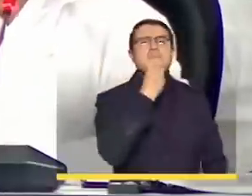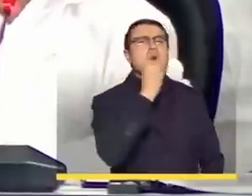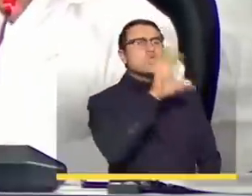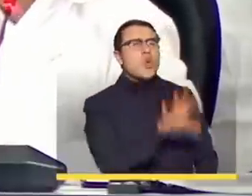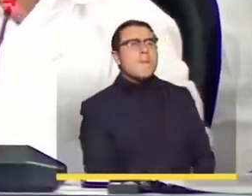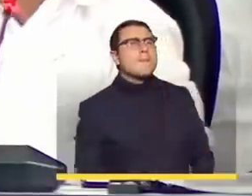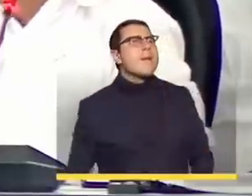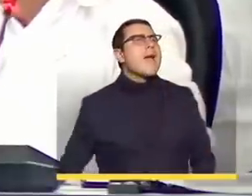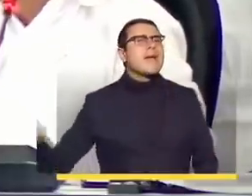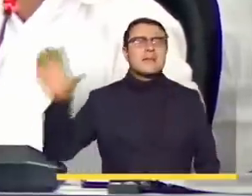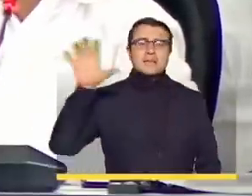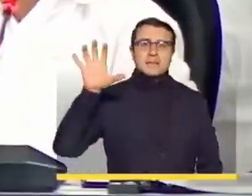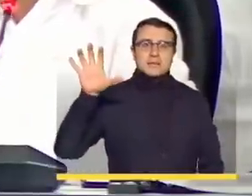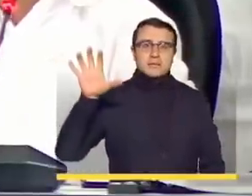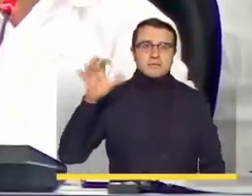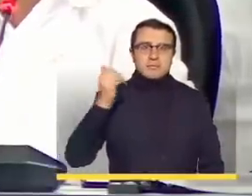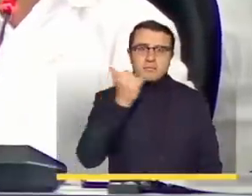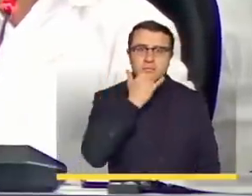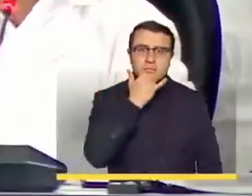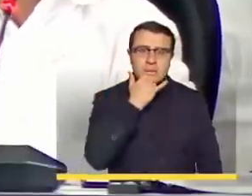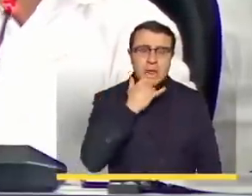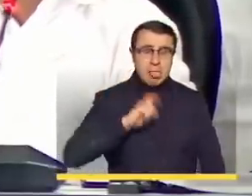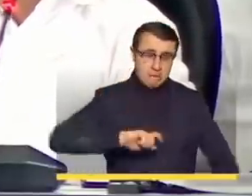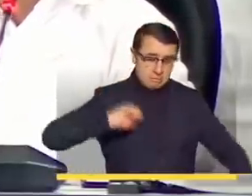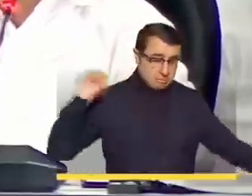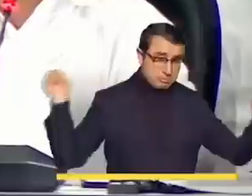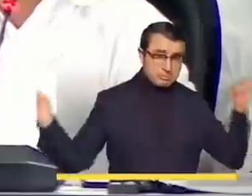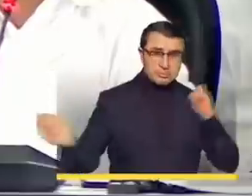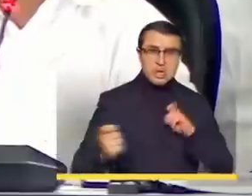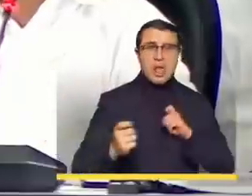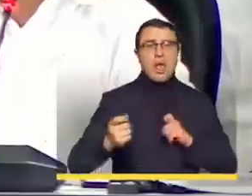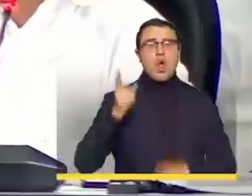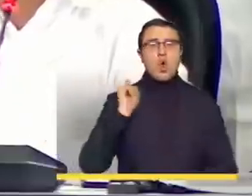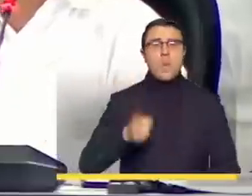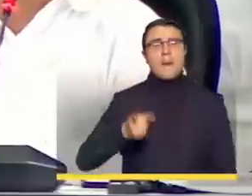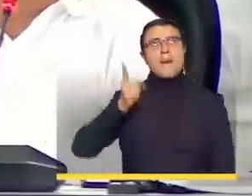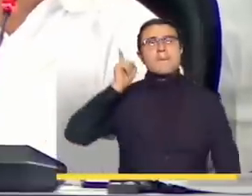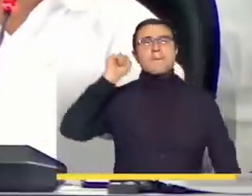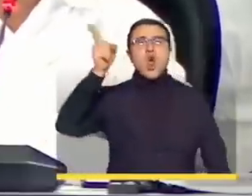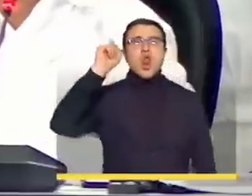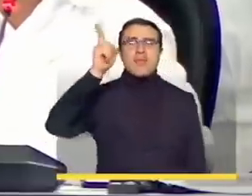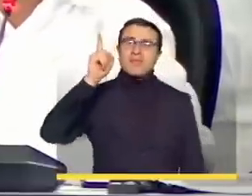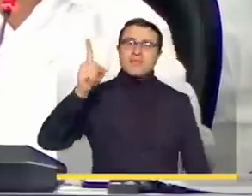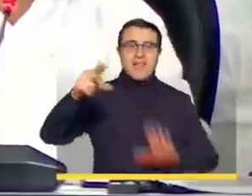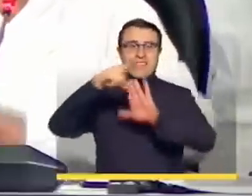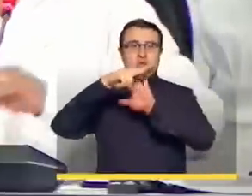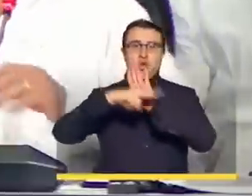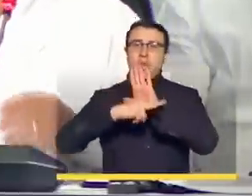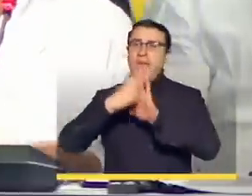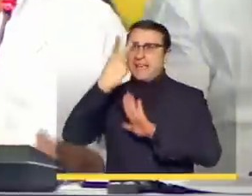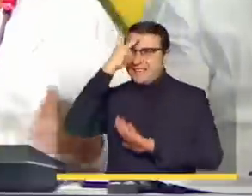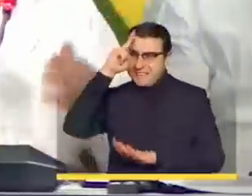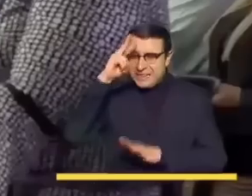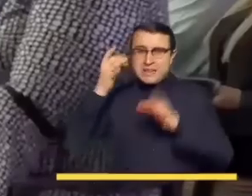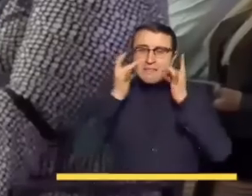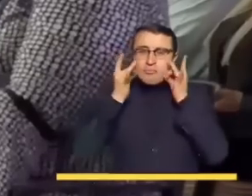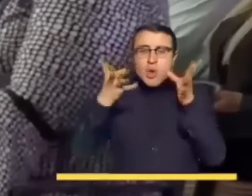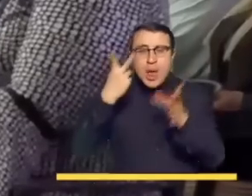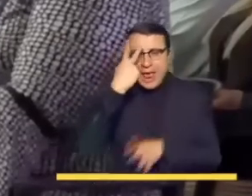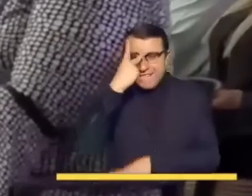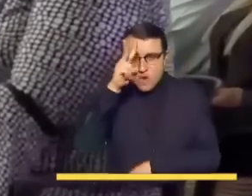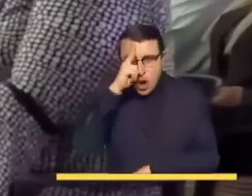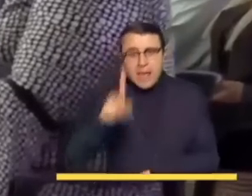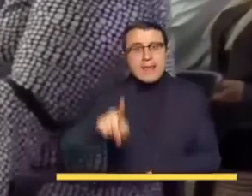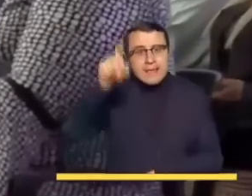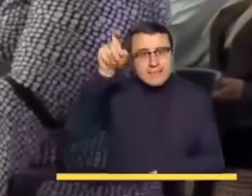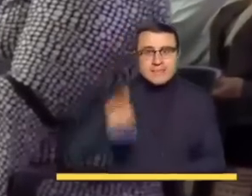belleza se han vuelto eso. Ese es el resultado de una política desastrosa y equivocada a la cual